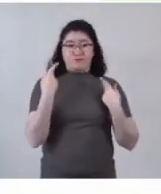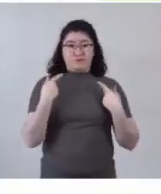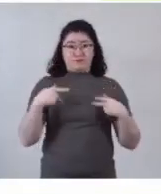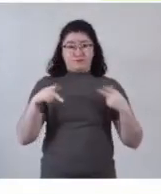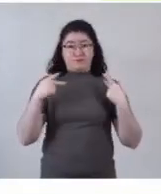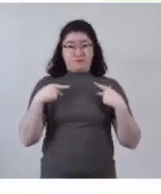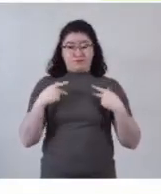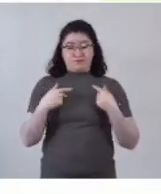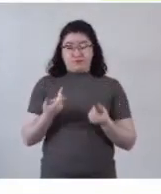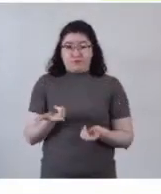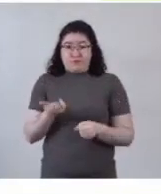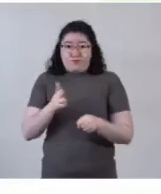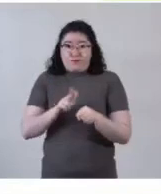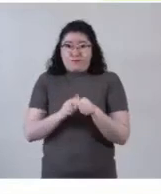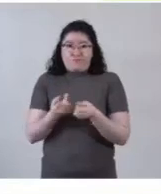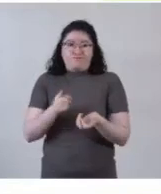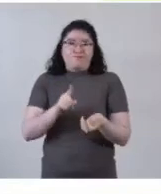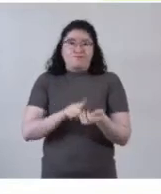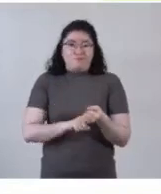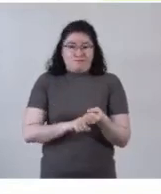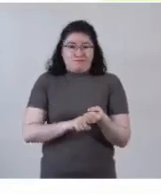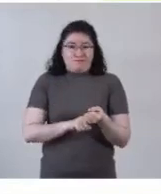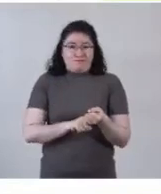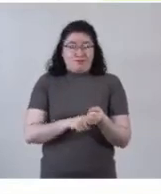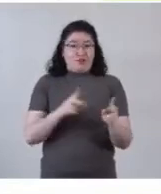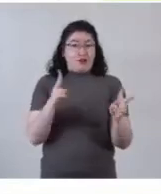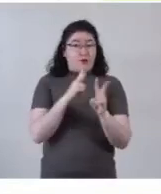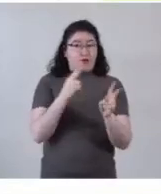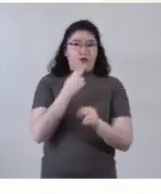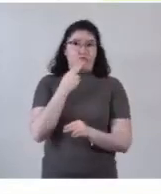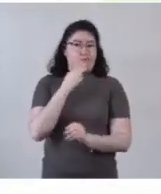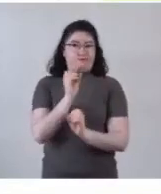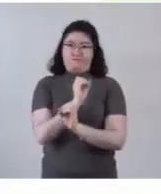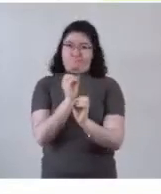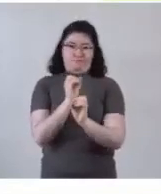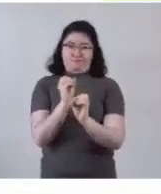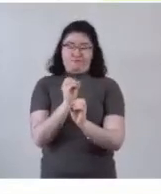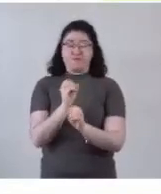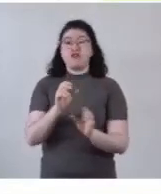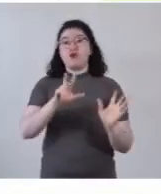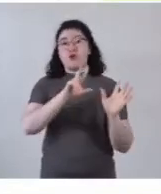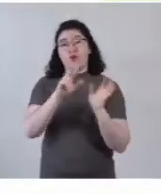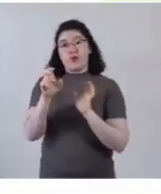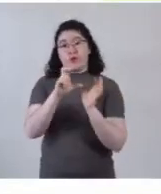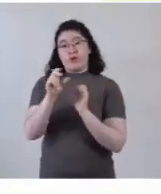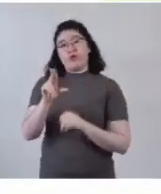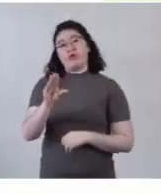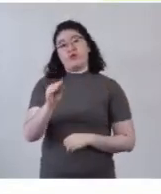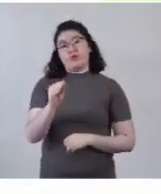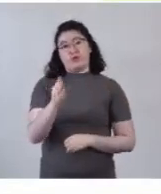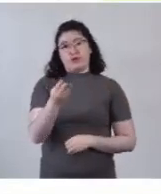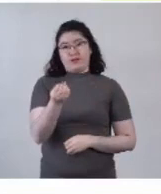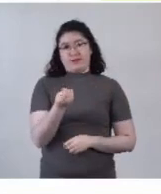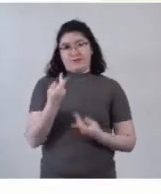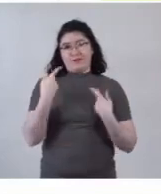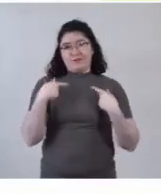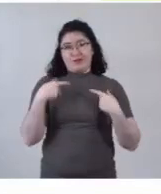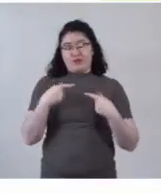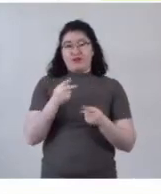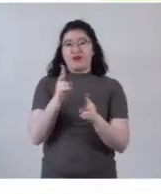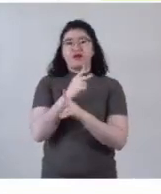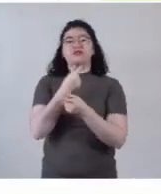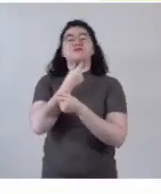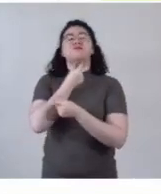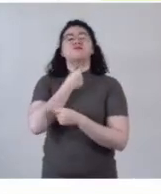personas hospitalizadas que no están intubadas y 899 personas intubadas en la Ciudad de